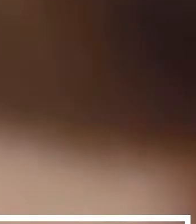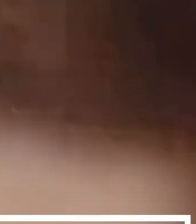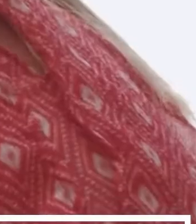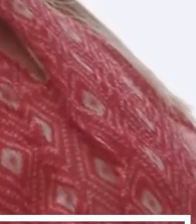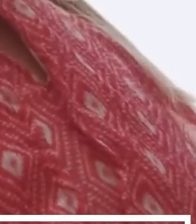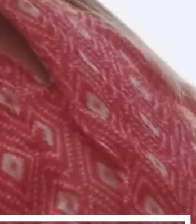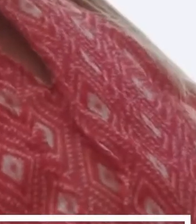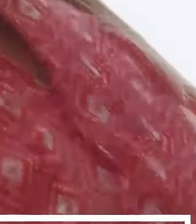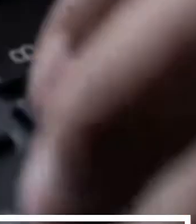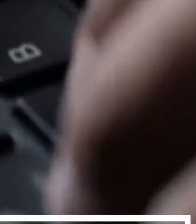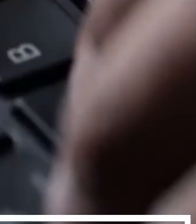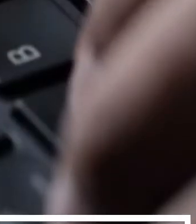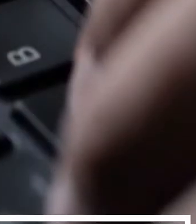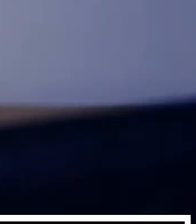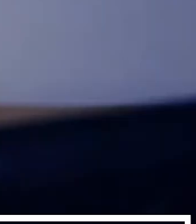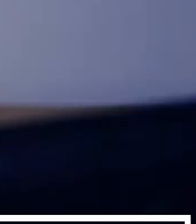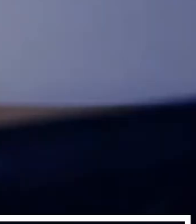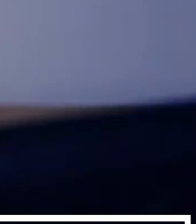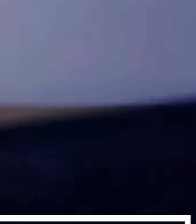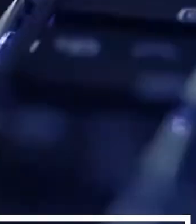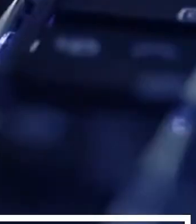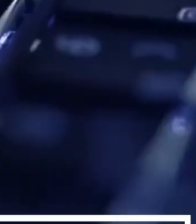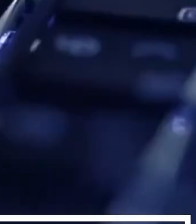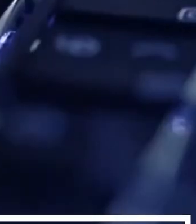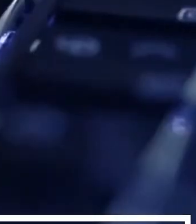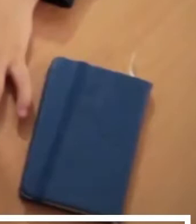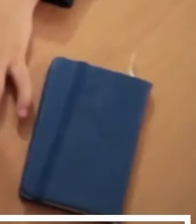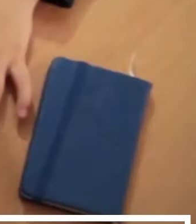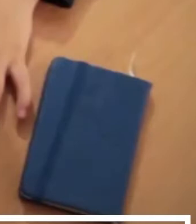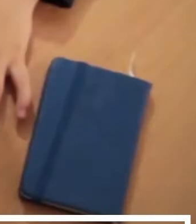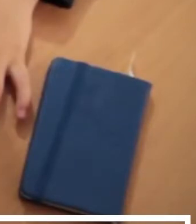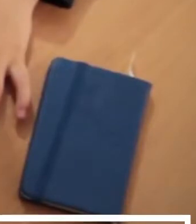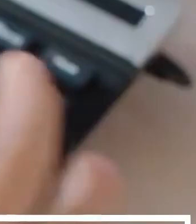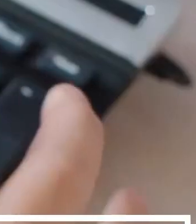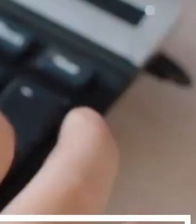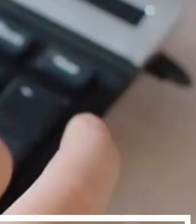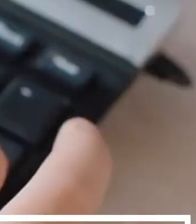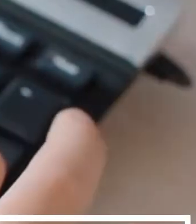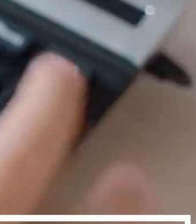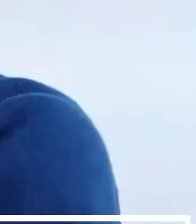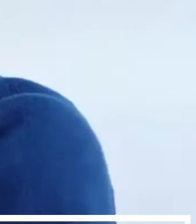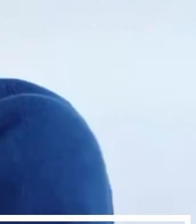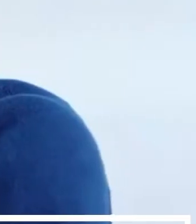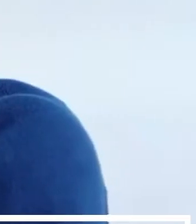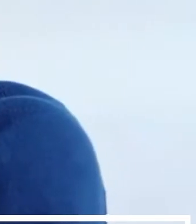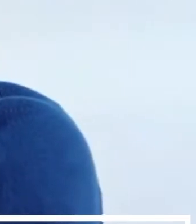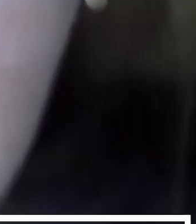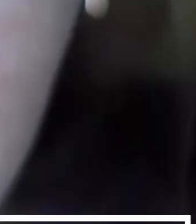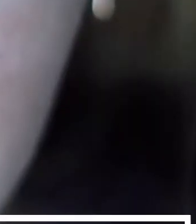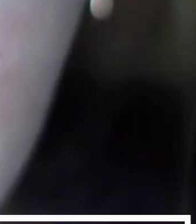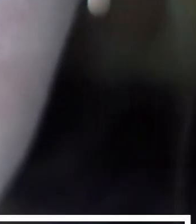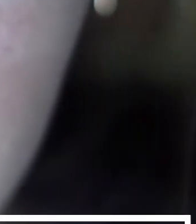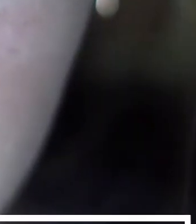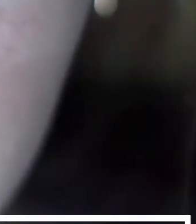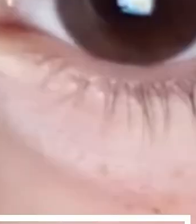Ley 26.206 busca dar un marco normativo a la educación a distancia como alternativa para jóvenes y adultos, pero se presenta con